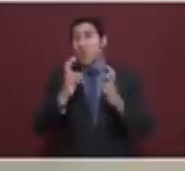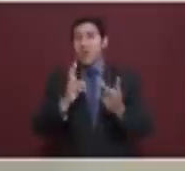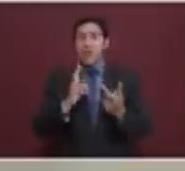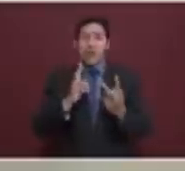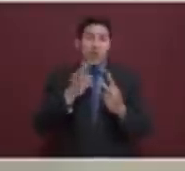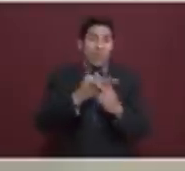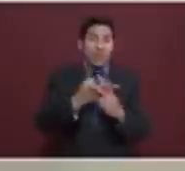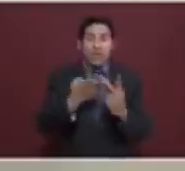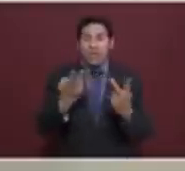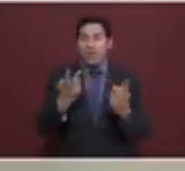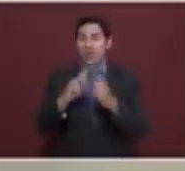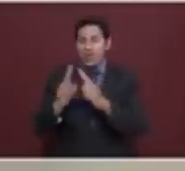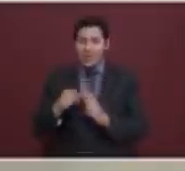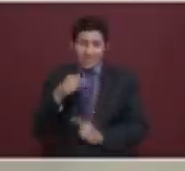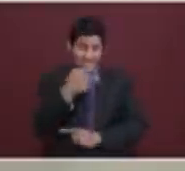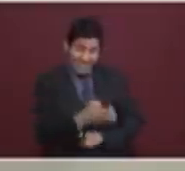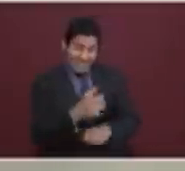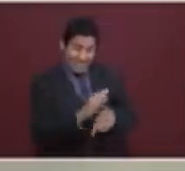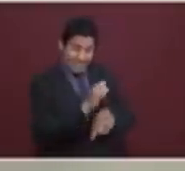se utilizan